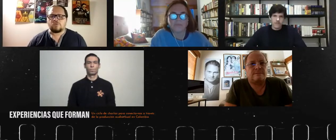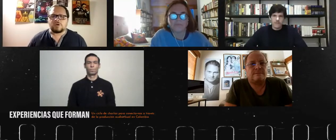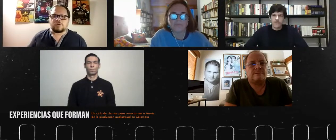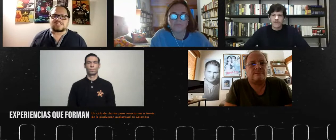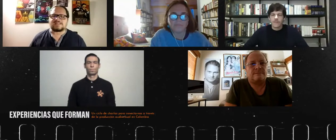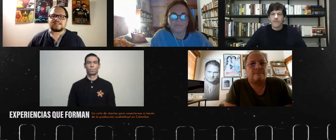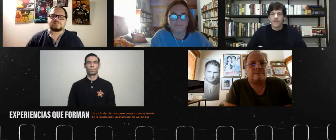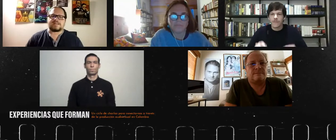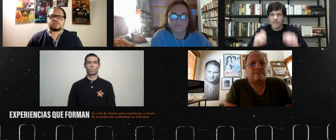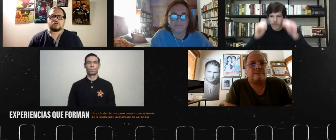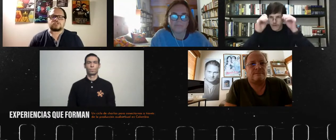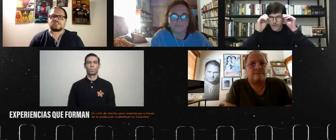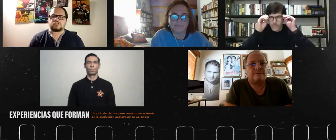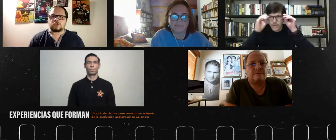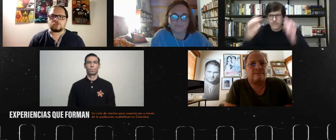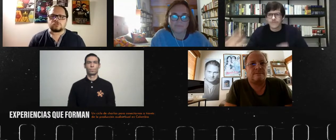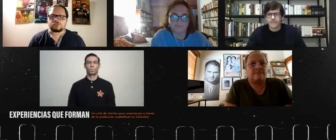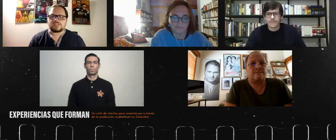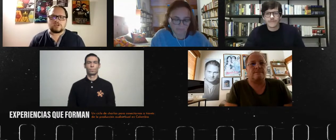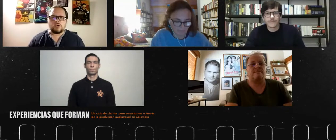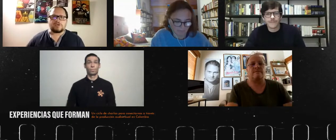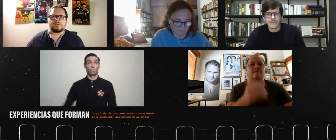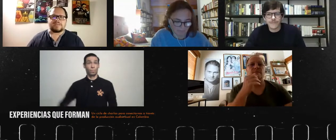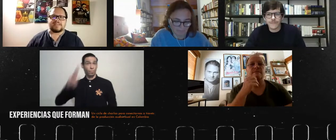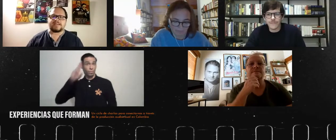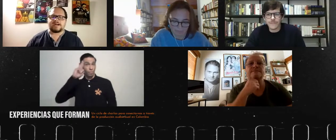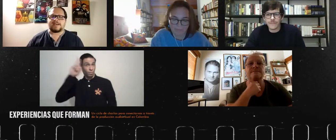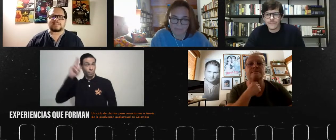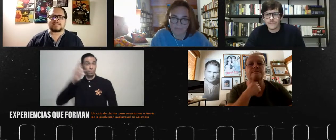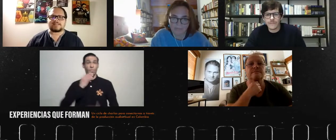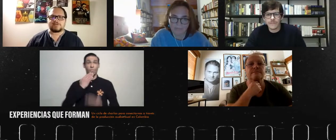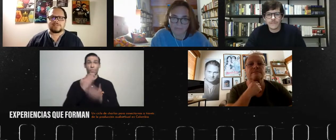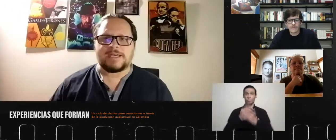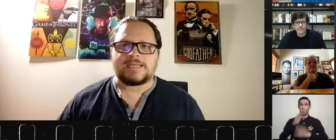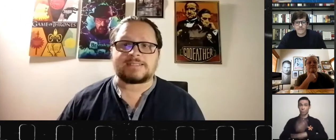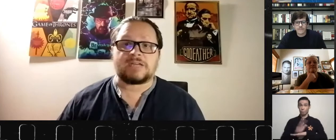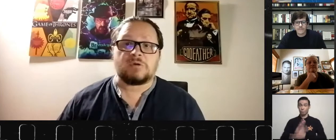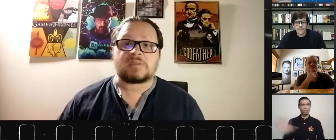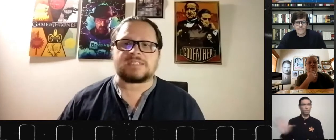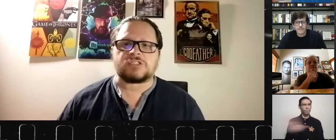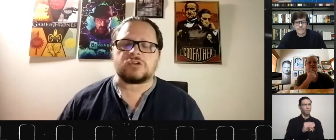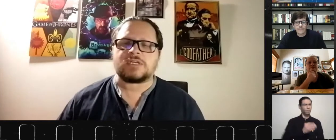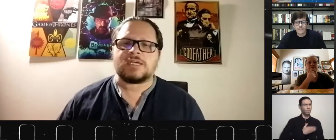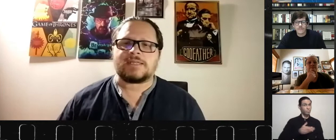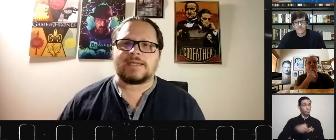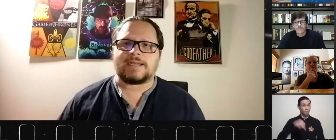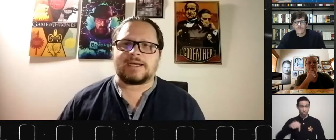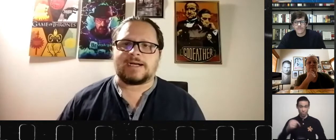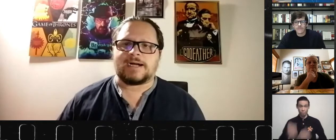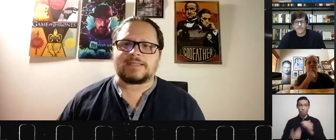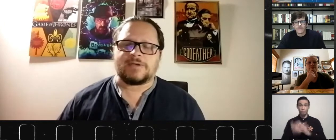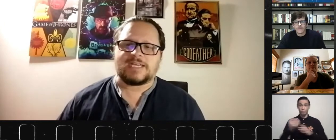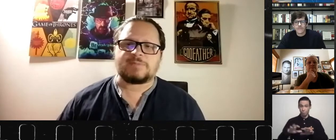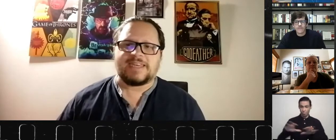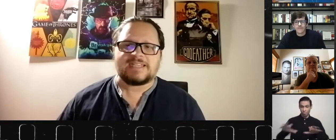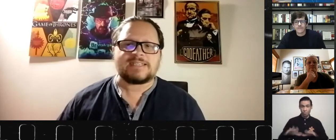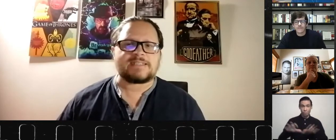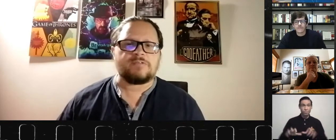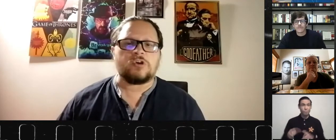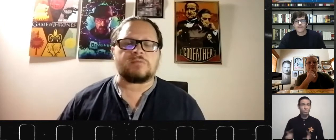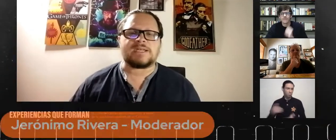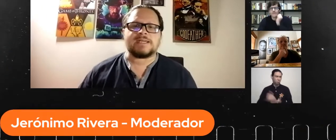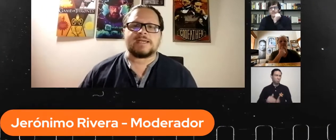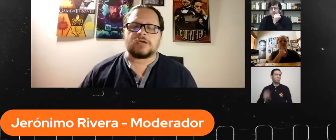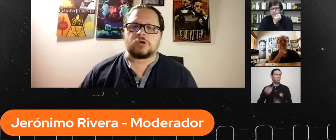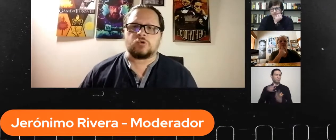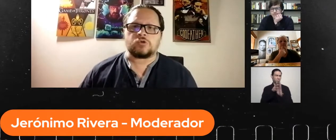Hola, muy buenas tardes para todos. Les doy un saludo de bienvenida a esta actividad, esta nueva sesión de la actividad de experiencias